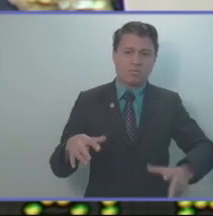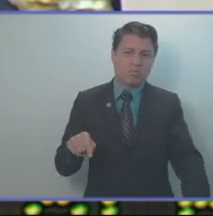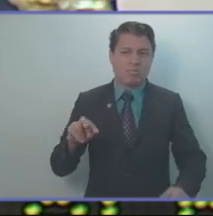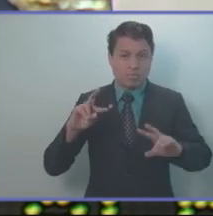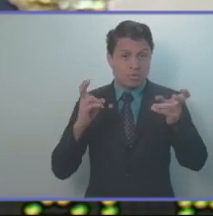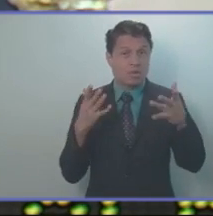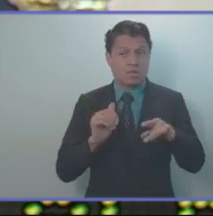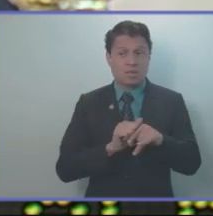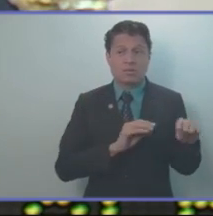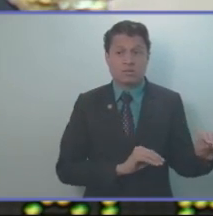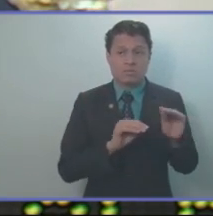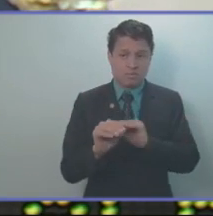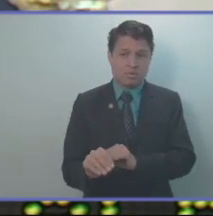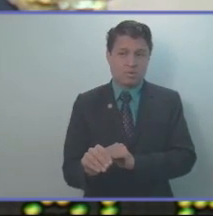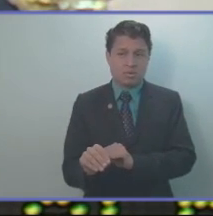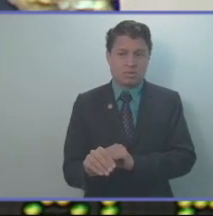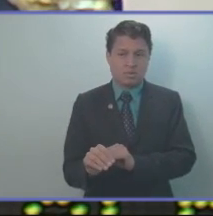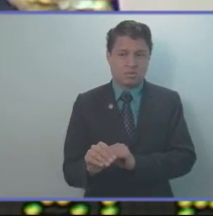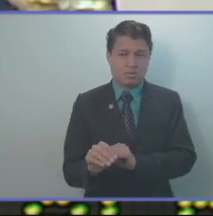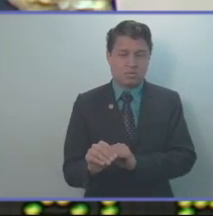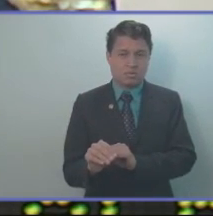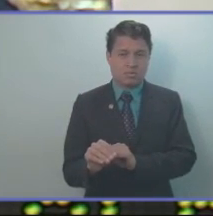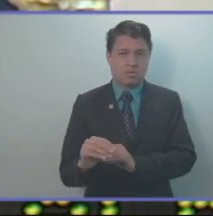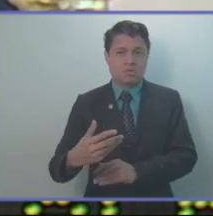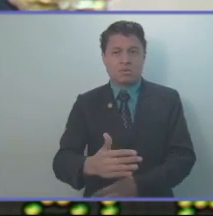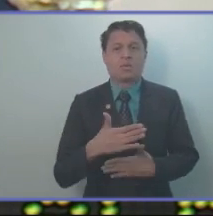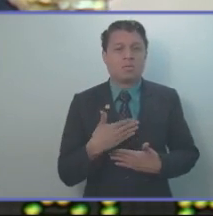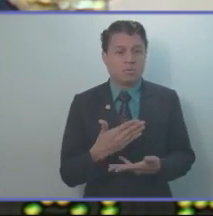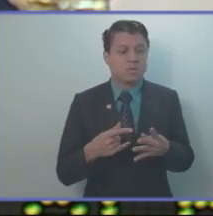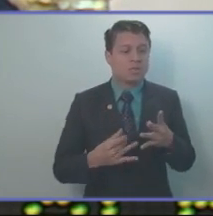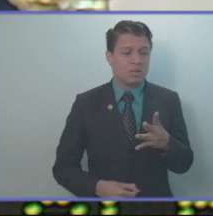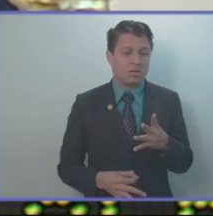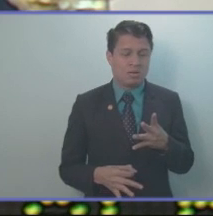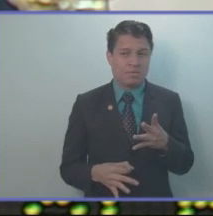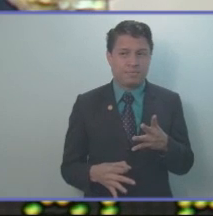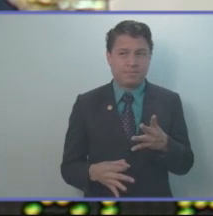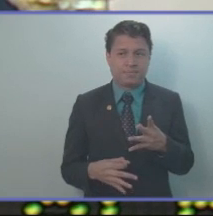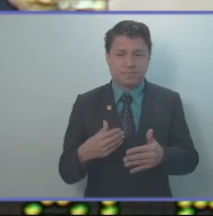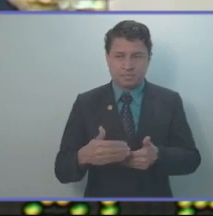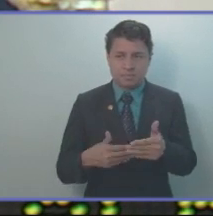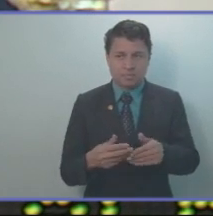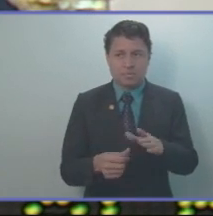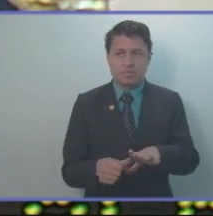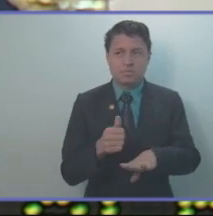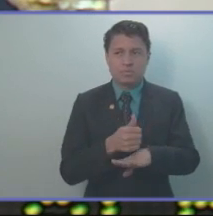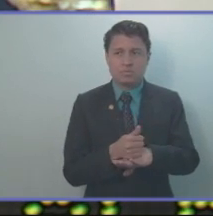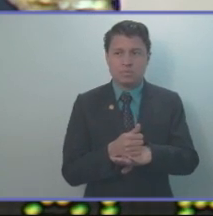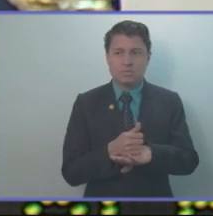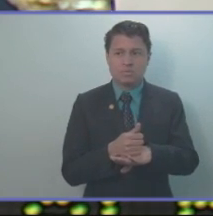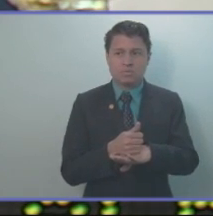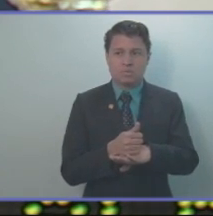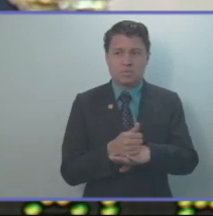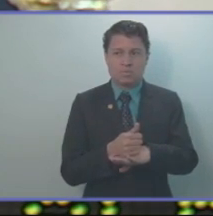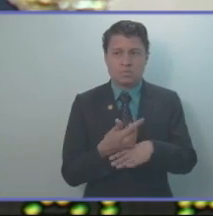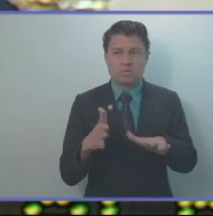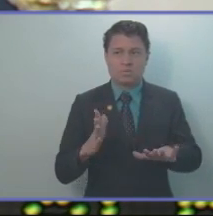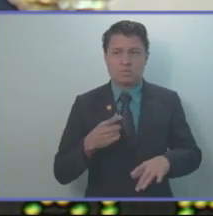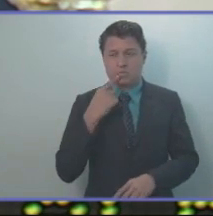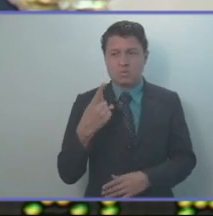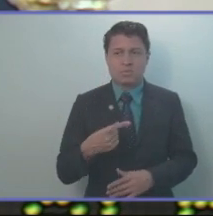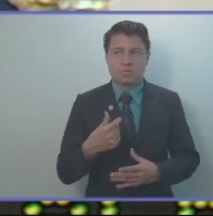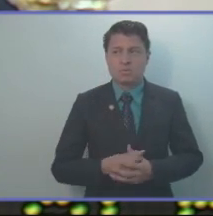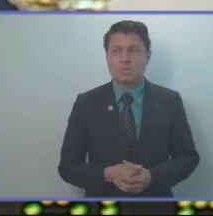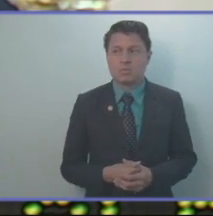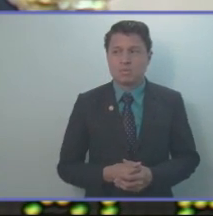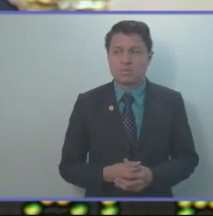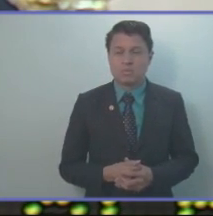se aplican las nuevas disposiciones de la ley de procedimientos administrativos que establecen que